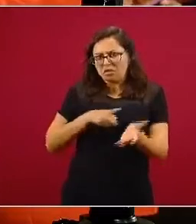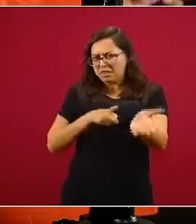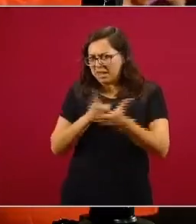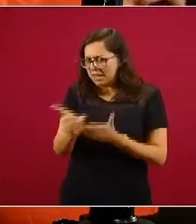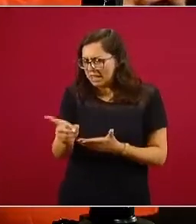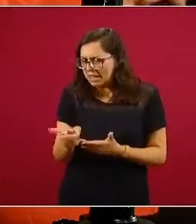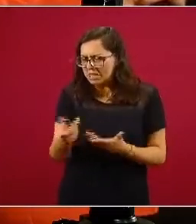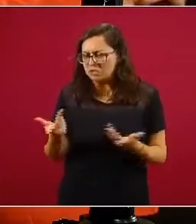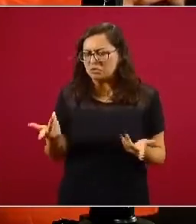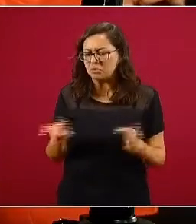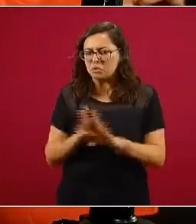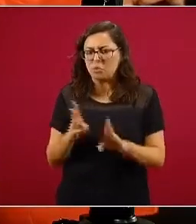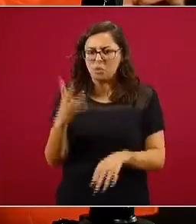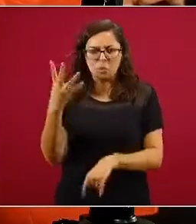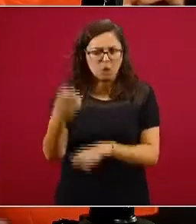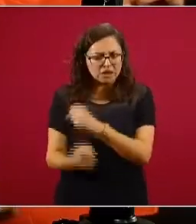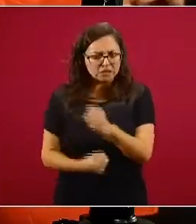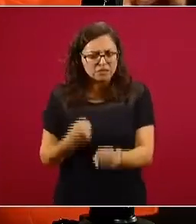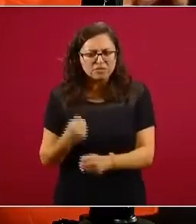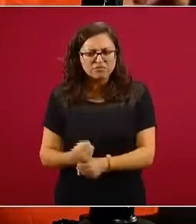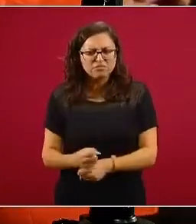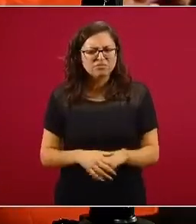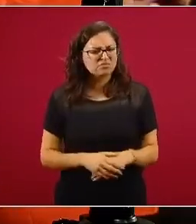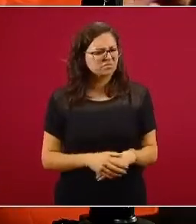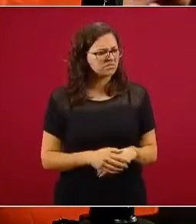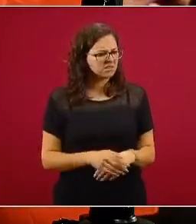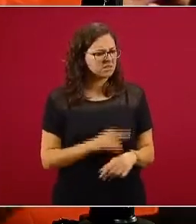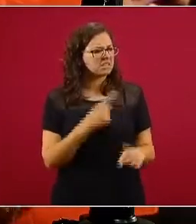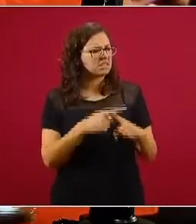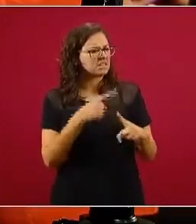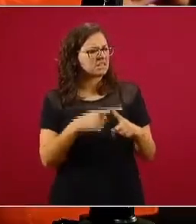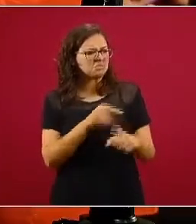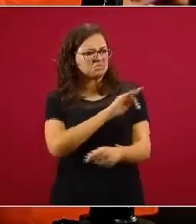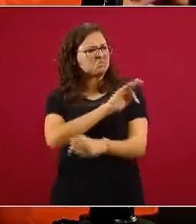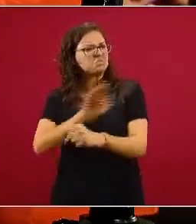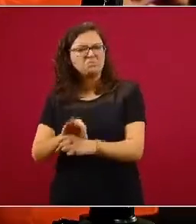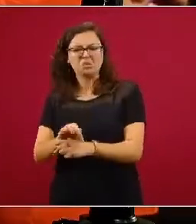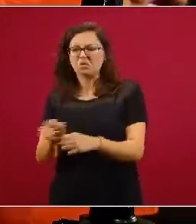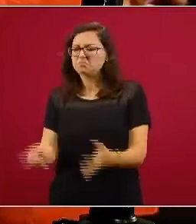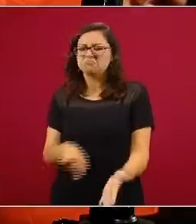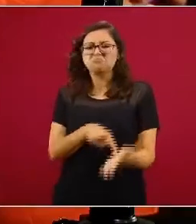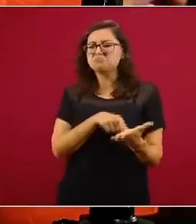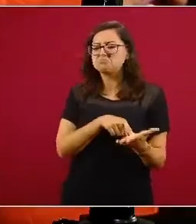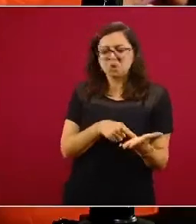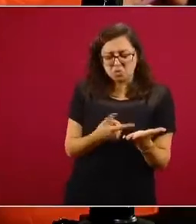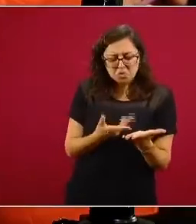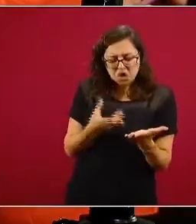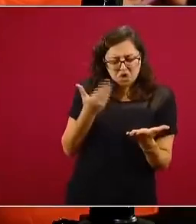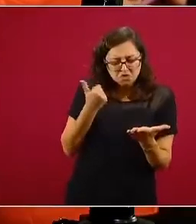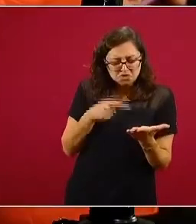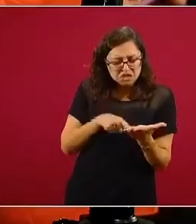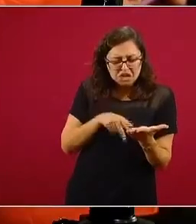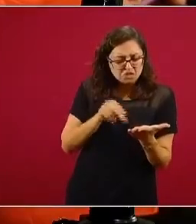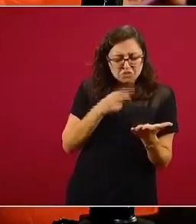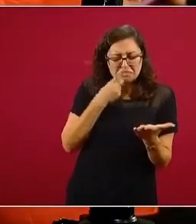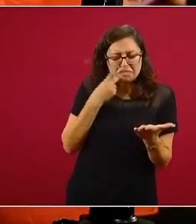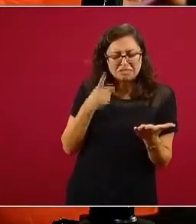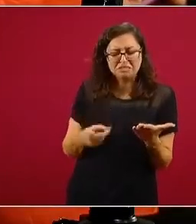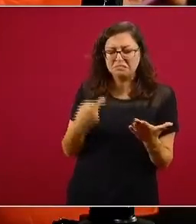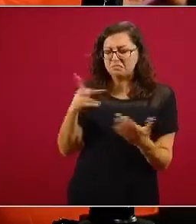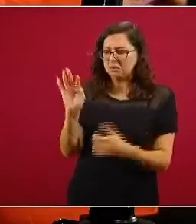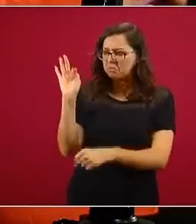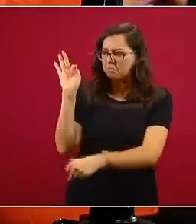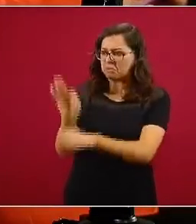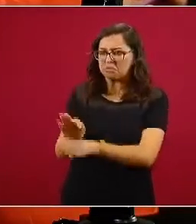procede, por 4 años. ¿Quién le da esta protección? No dice quién le ha otorgado esta protección, pero esto